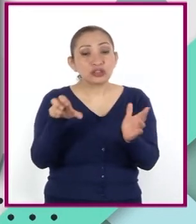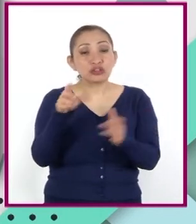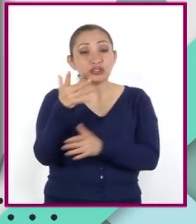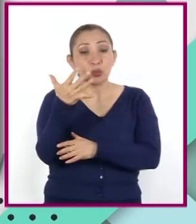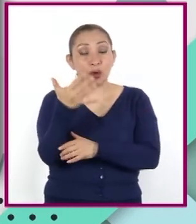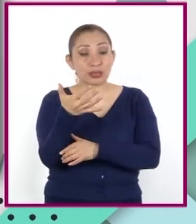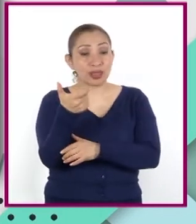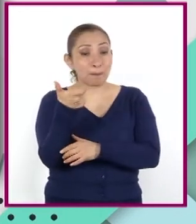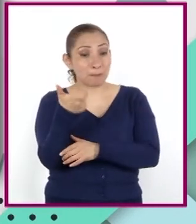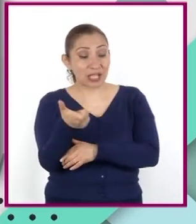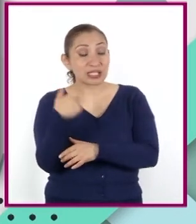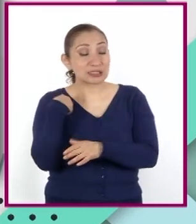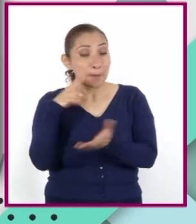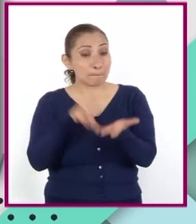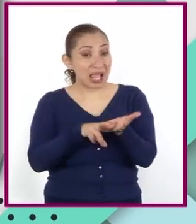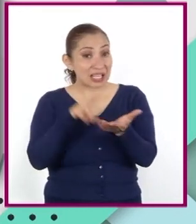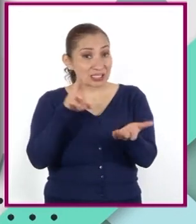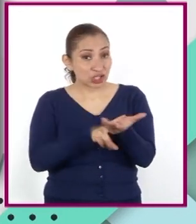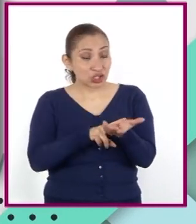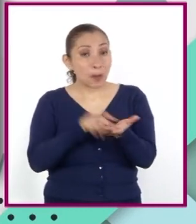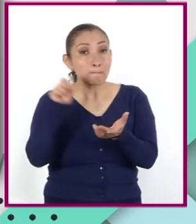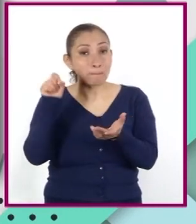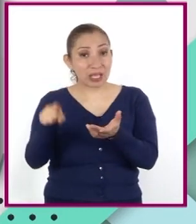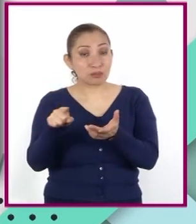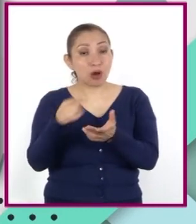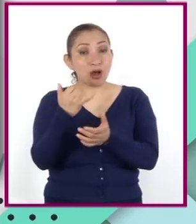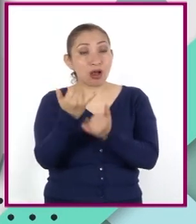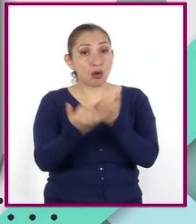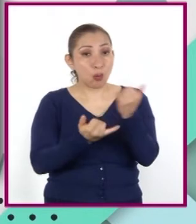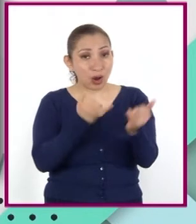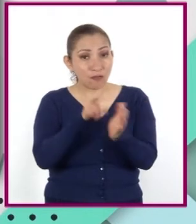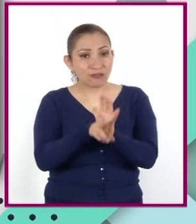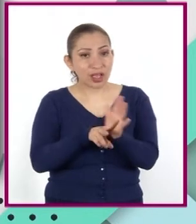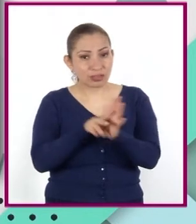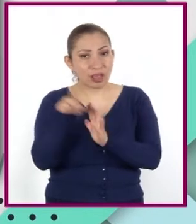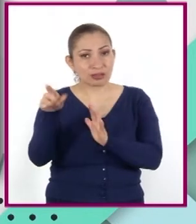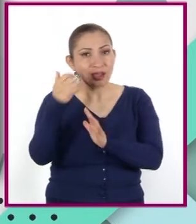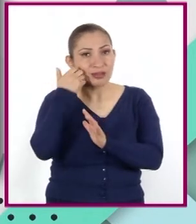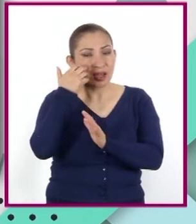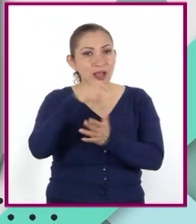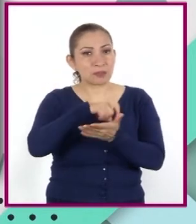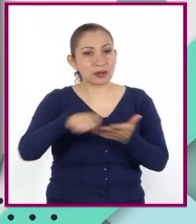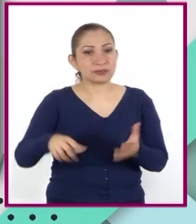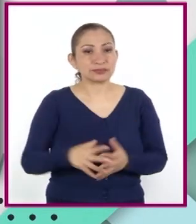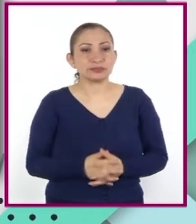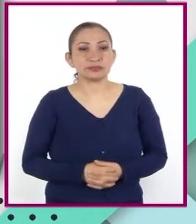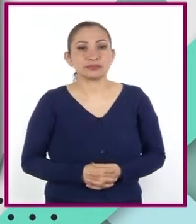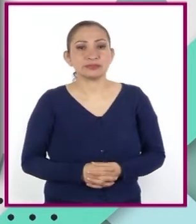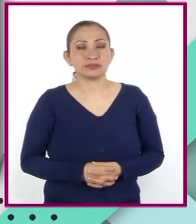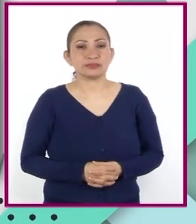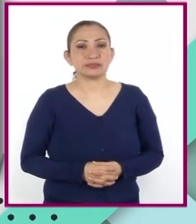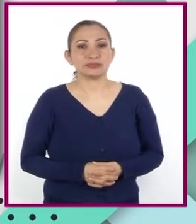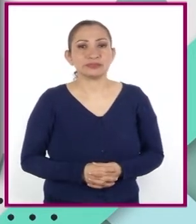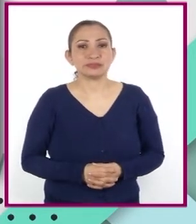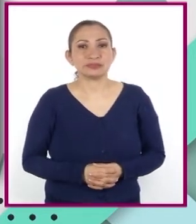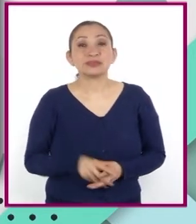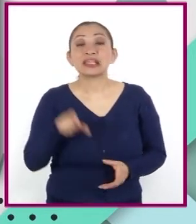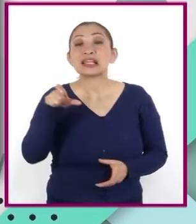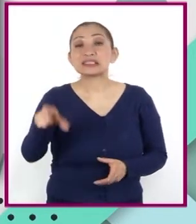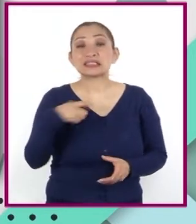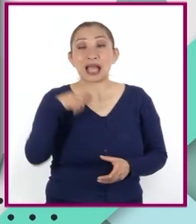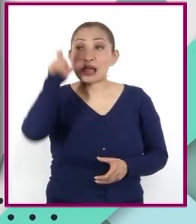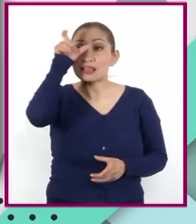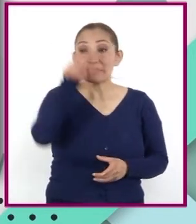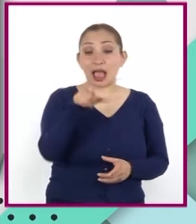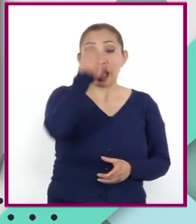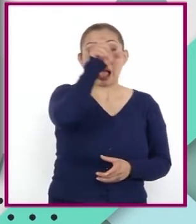pesos, que es el precio de la consola de videojuegos que ella desea adquirir. De tal forma que esta tabla